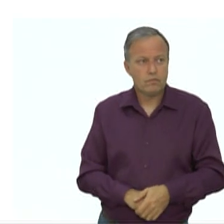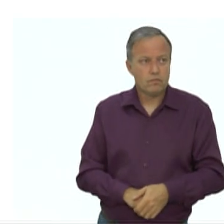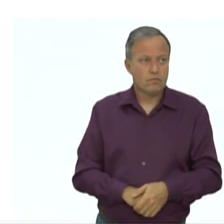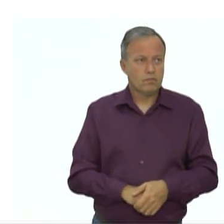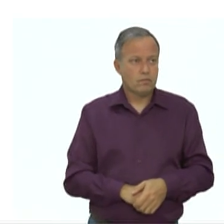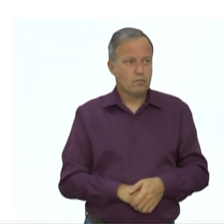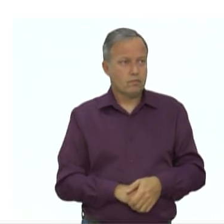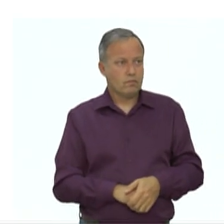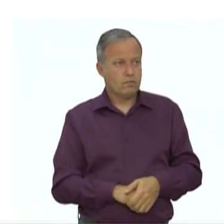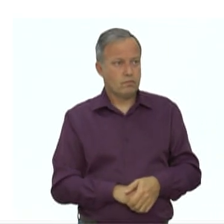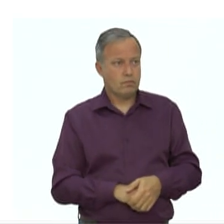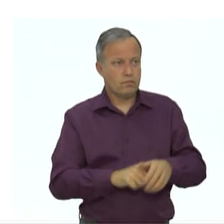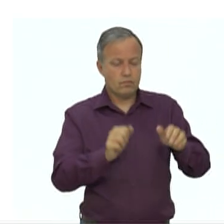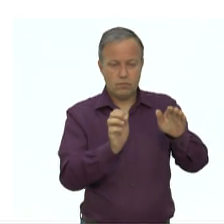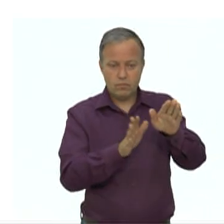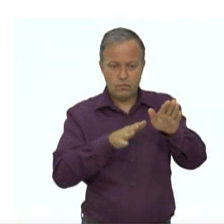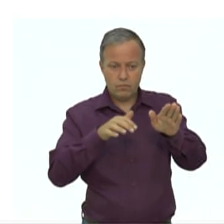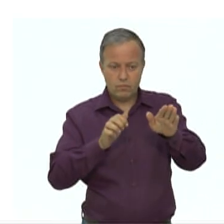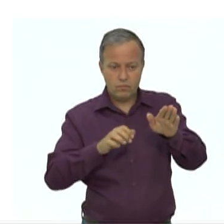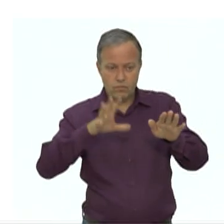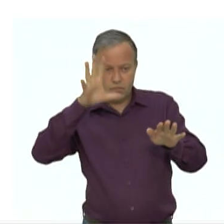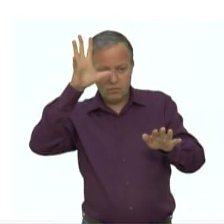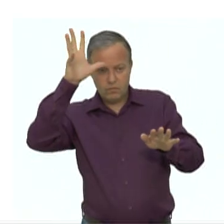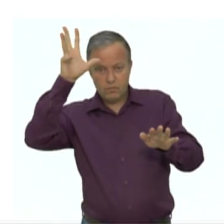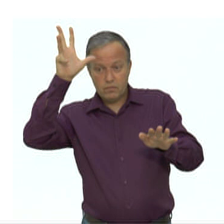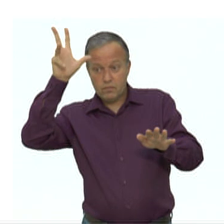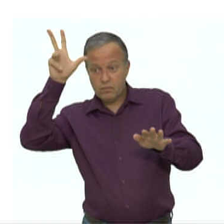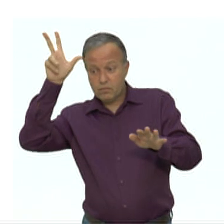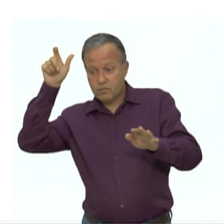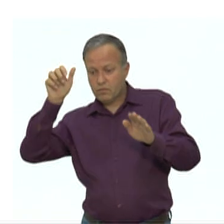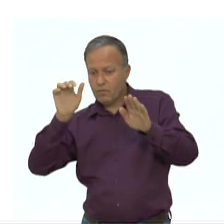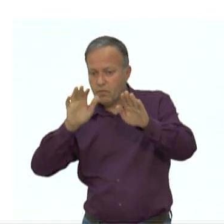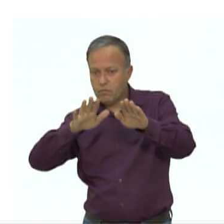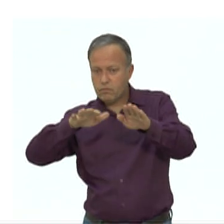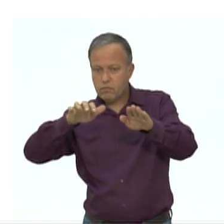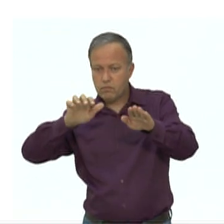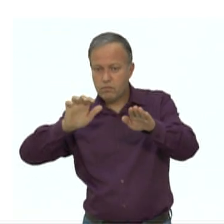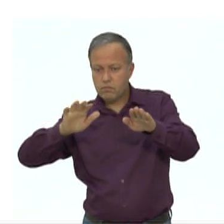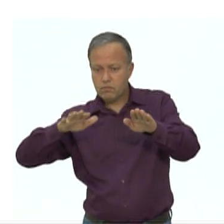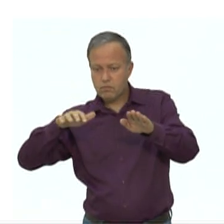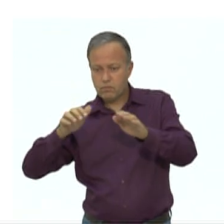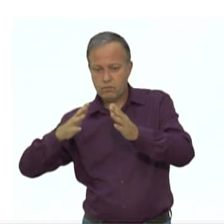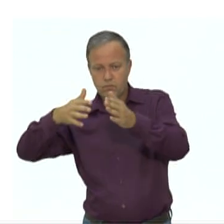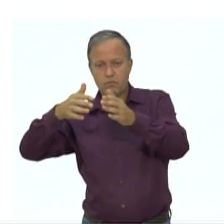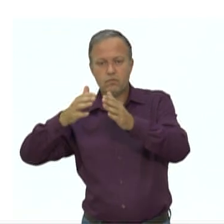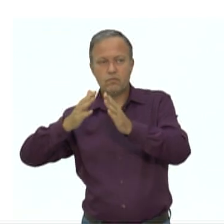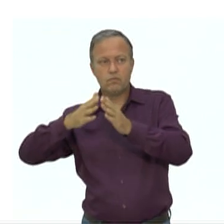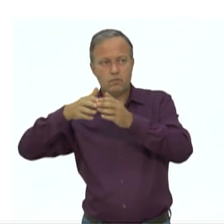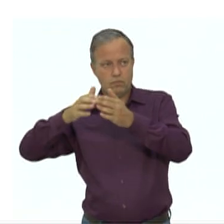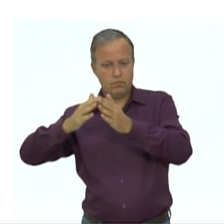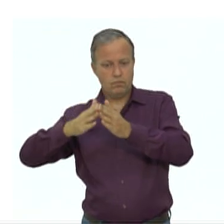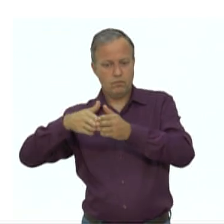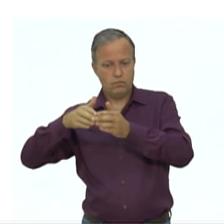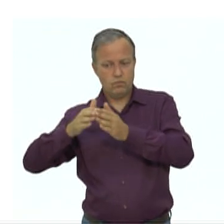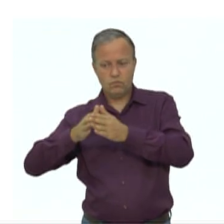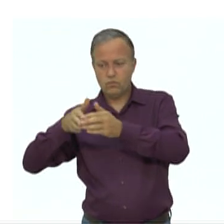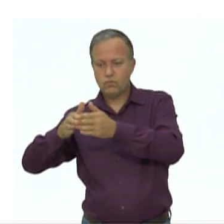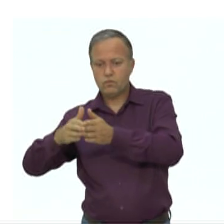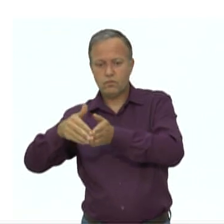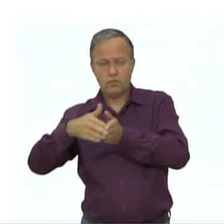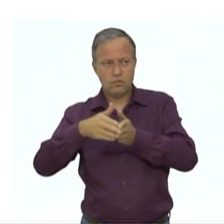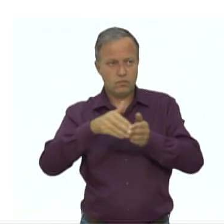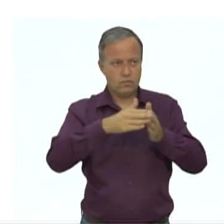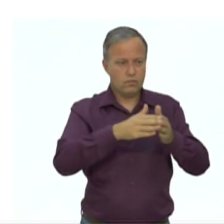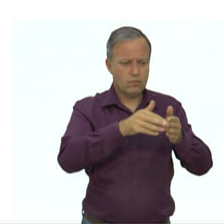Por las águas del Amazonas avança lentamente el barco, en viaje de